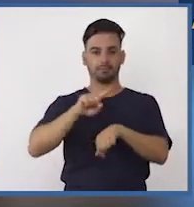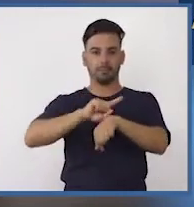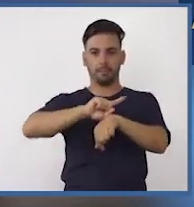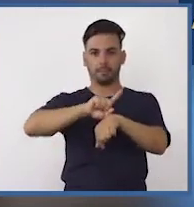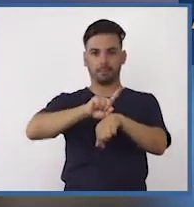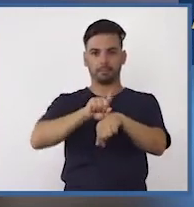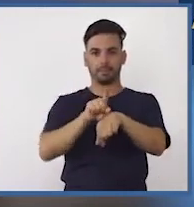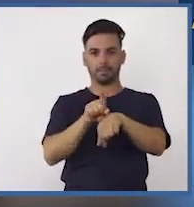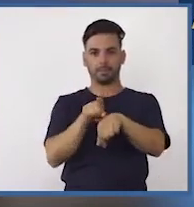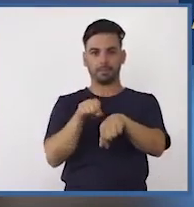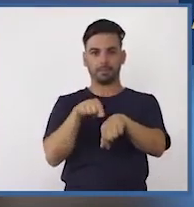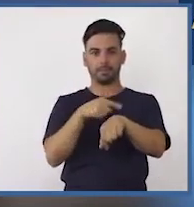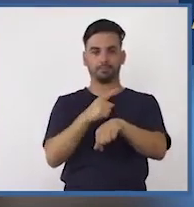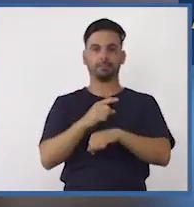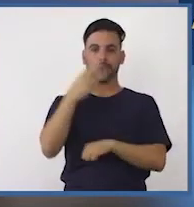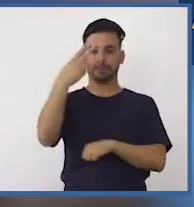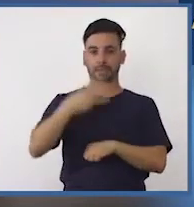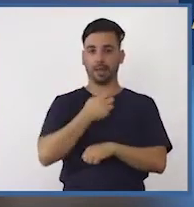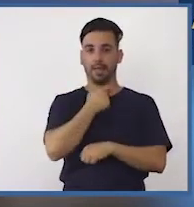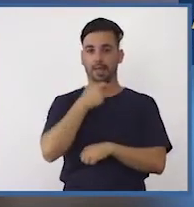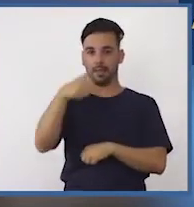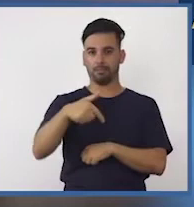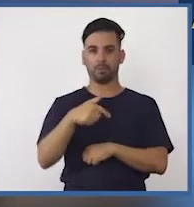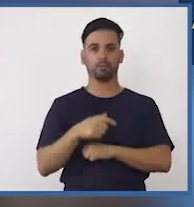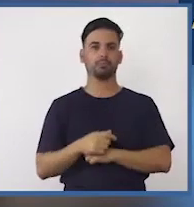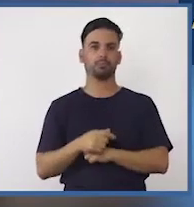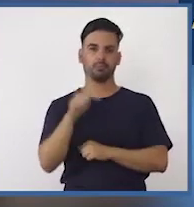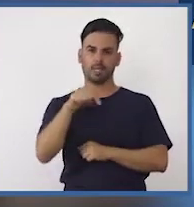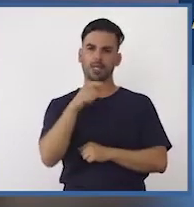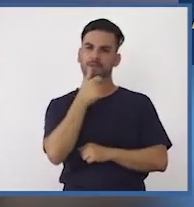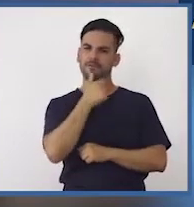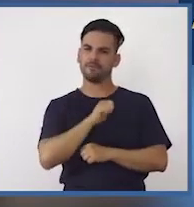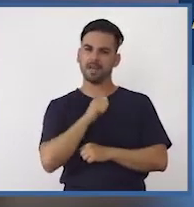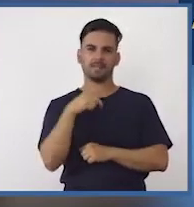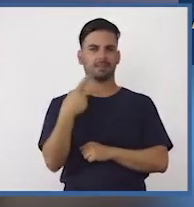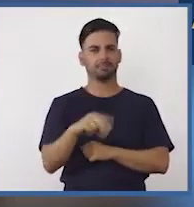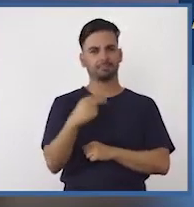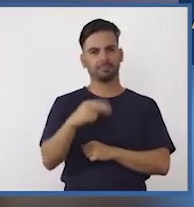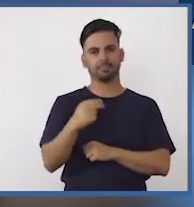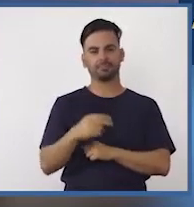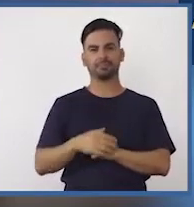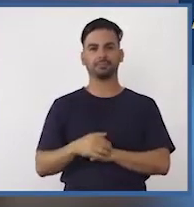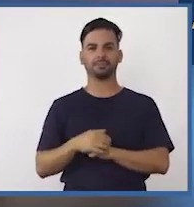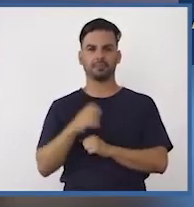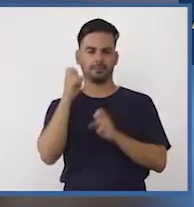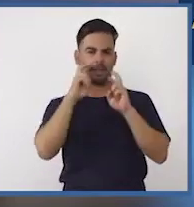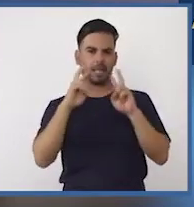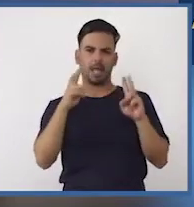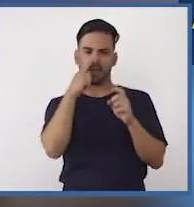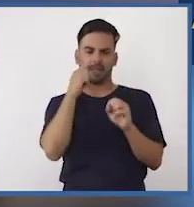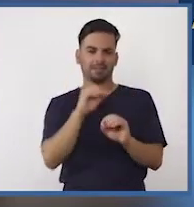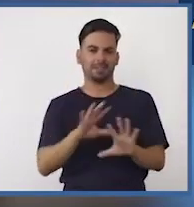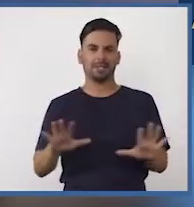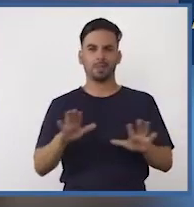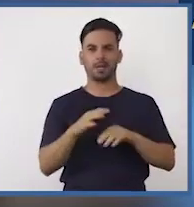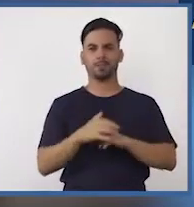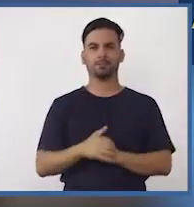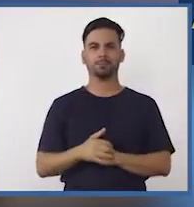podemos observar en la vida porque todo lo podemos hacer de una forma, o si no, buscaremos entonces la